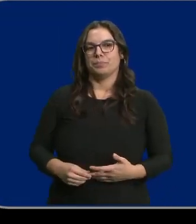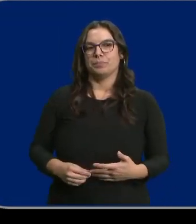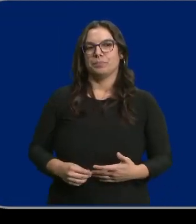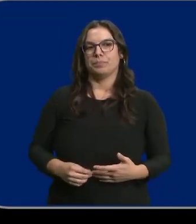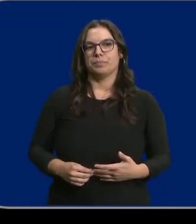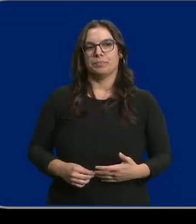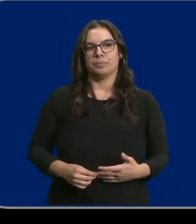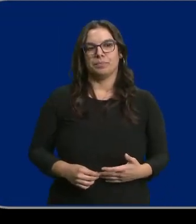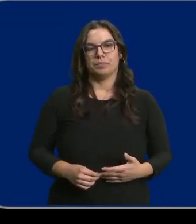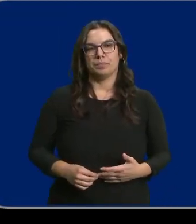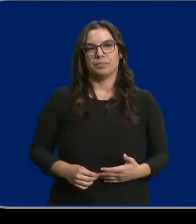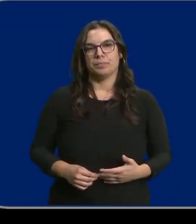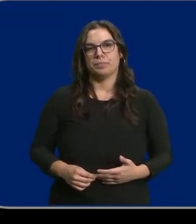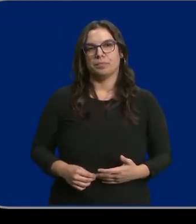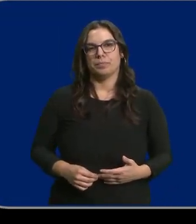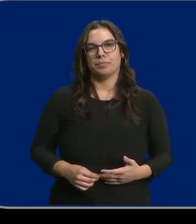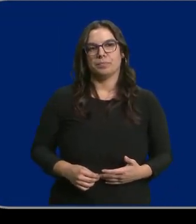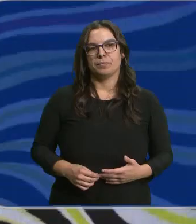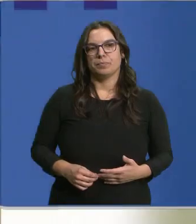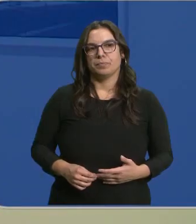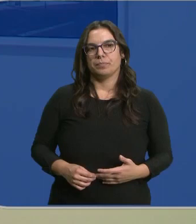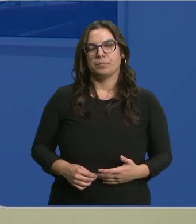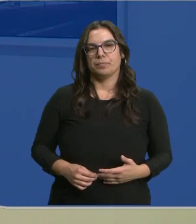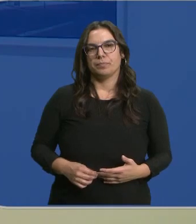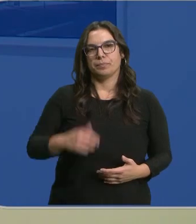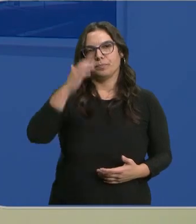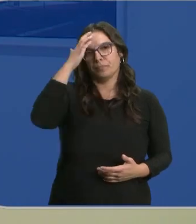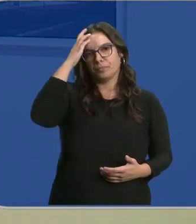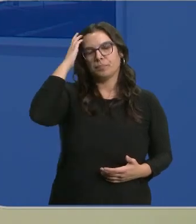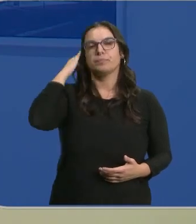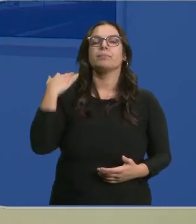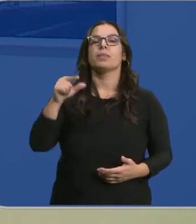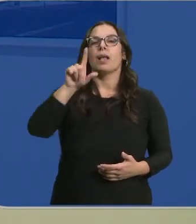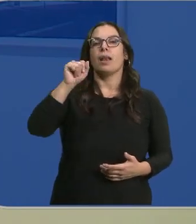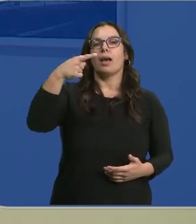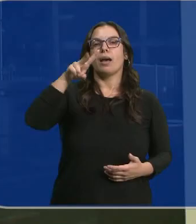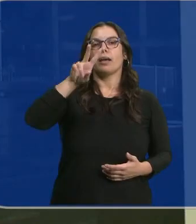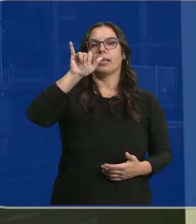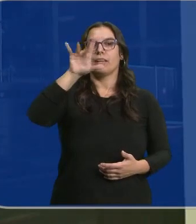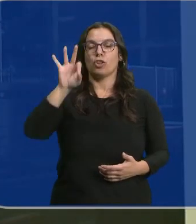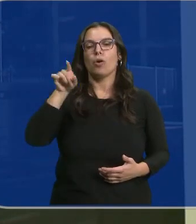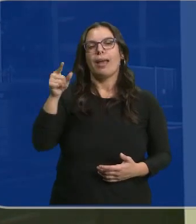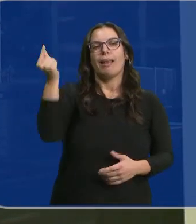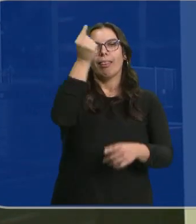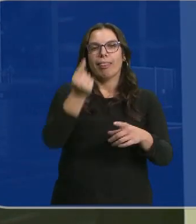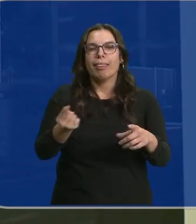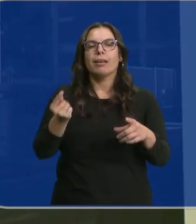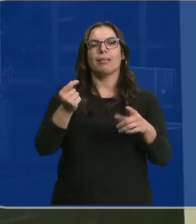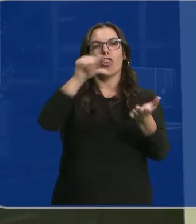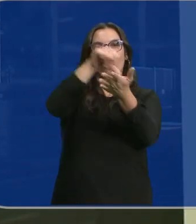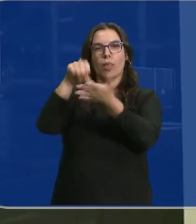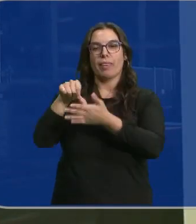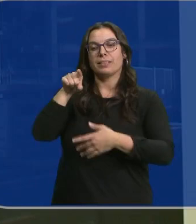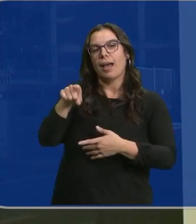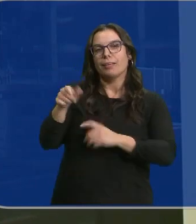¡Uf, qué difícil! ¿Quién es Ramón Margareto? Manolo Laguillo es un retratista de ciudades. En esta ocasión ha captado